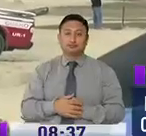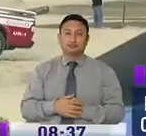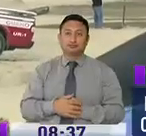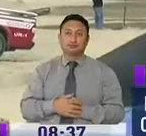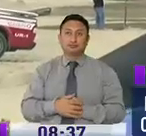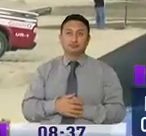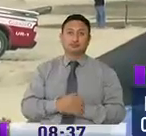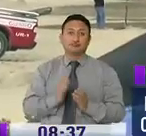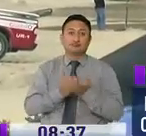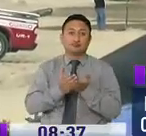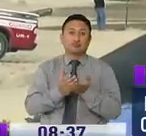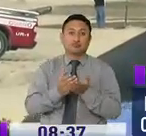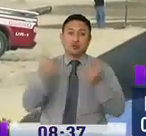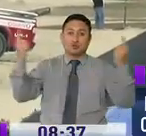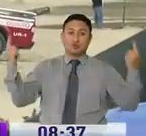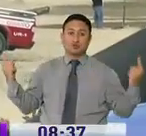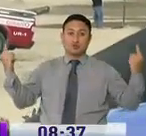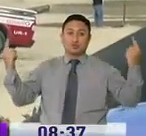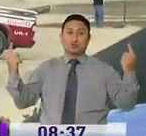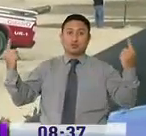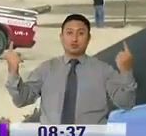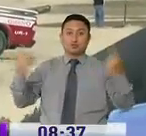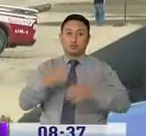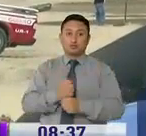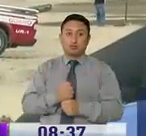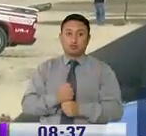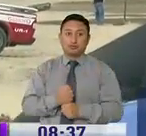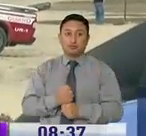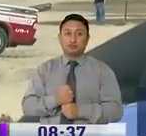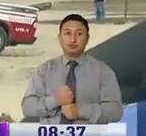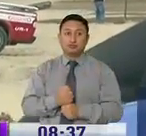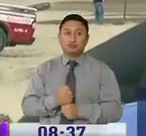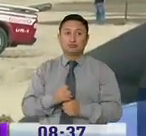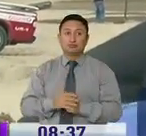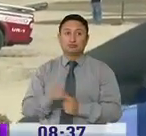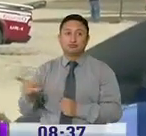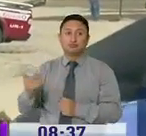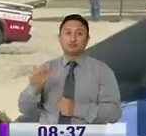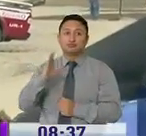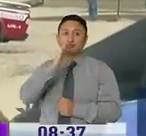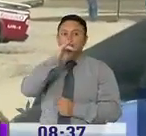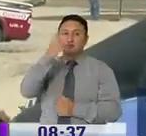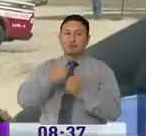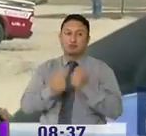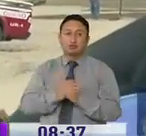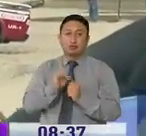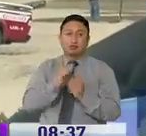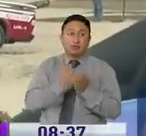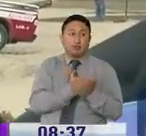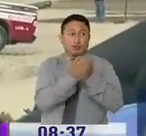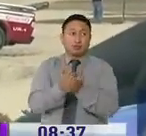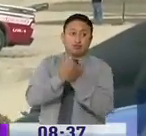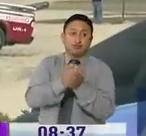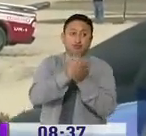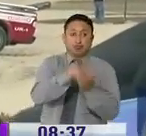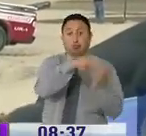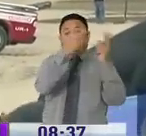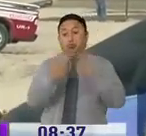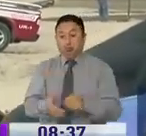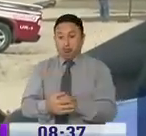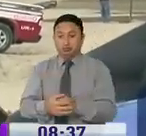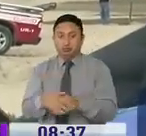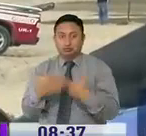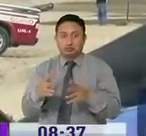del bote dándonos seguridad, porque muchas veces, siempre eso nos pasa, se nos vira el bote, entonces la gente cae al río